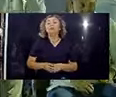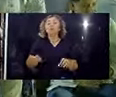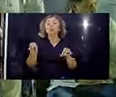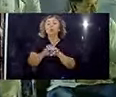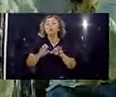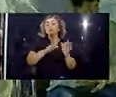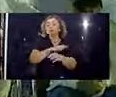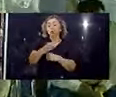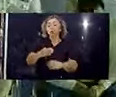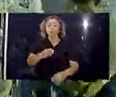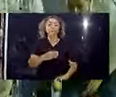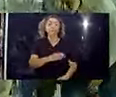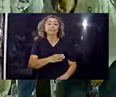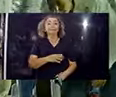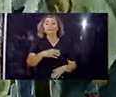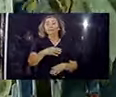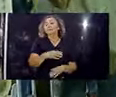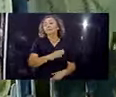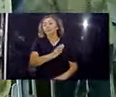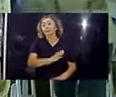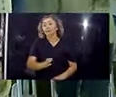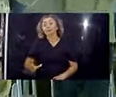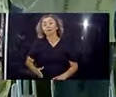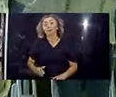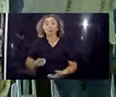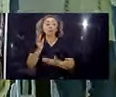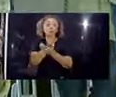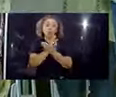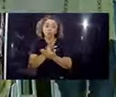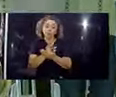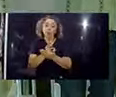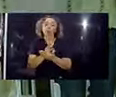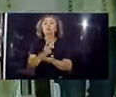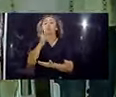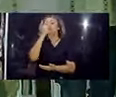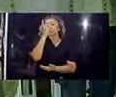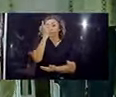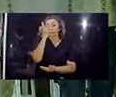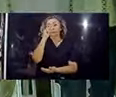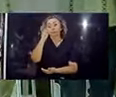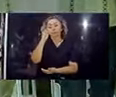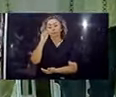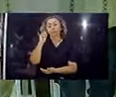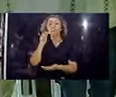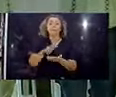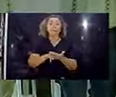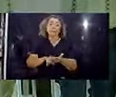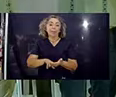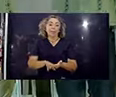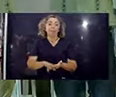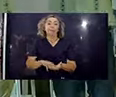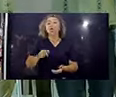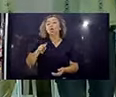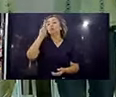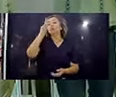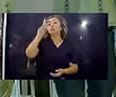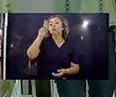de morena del PT y del verde este 2 de junio